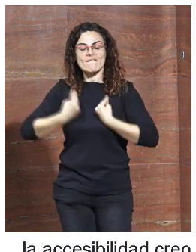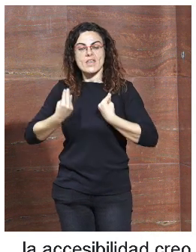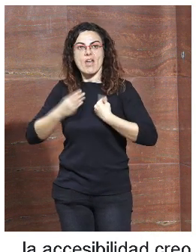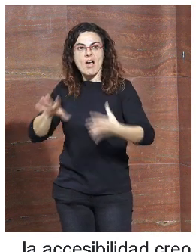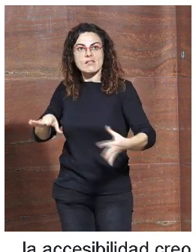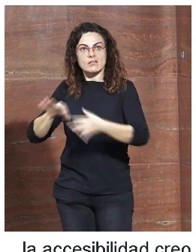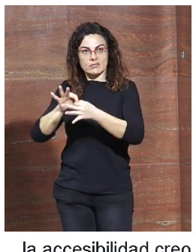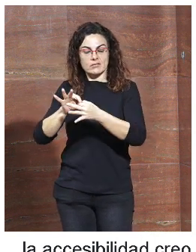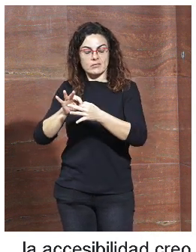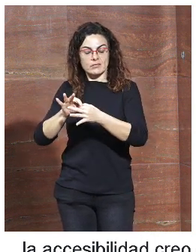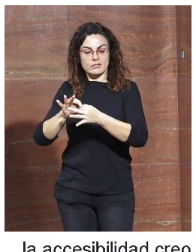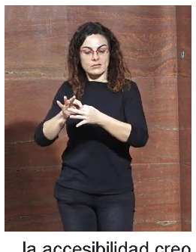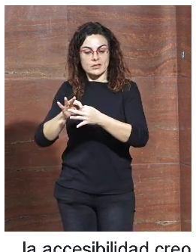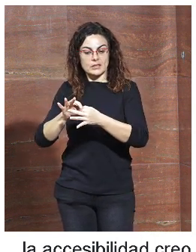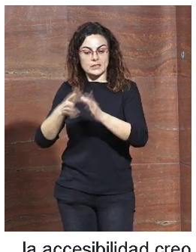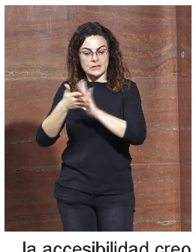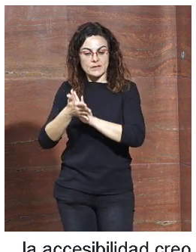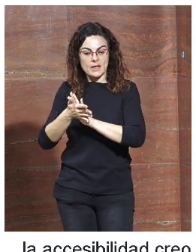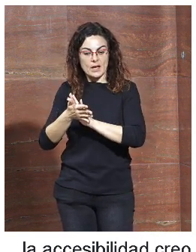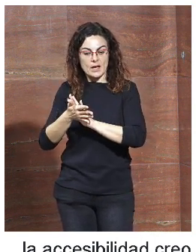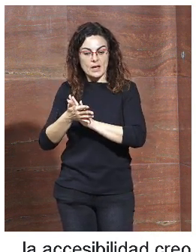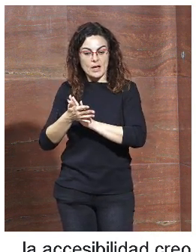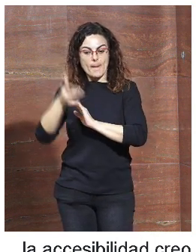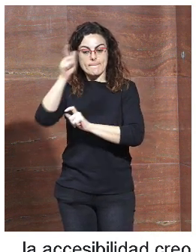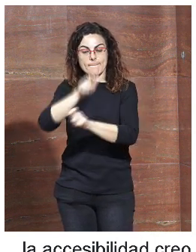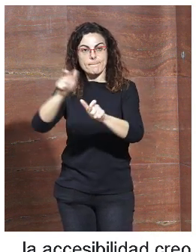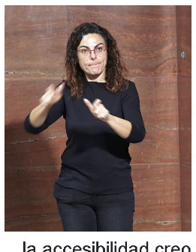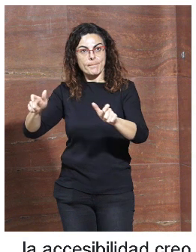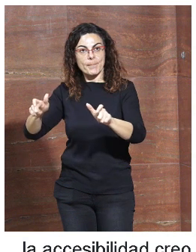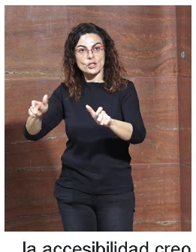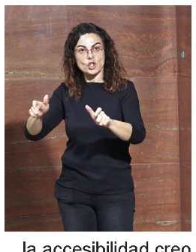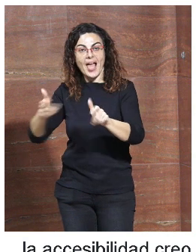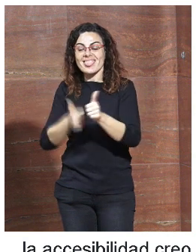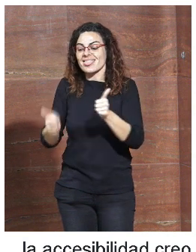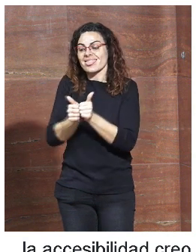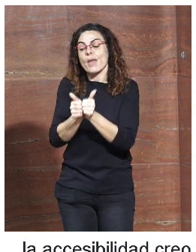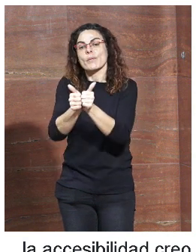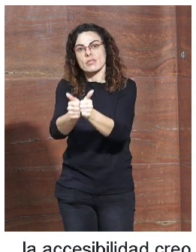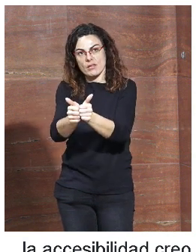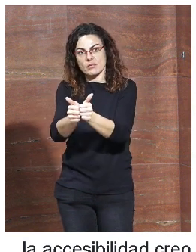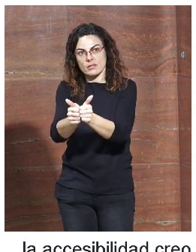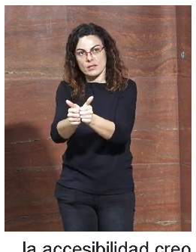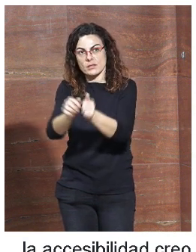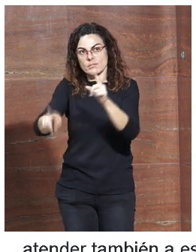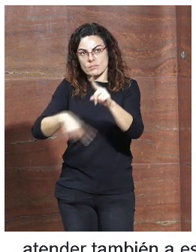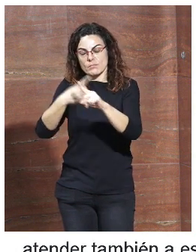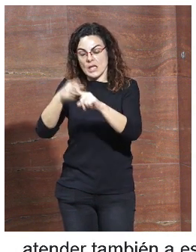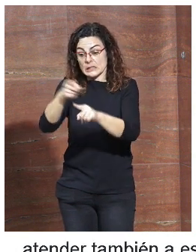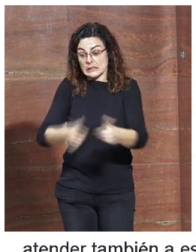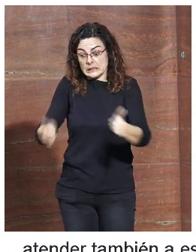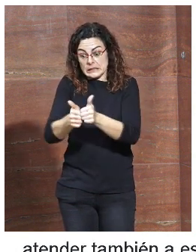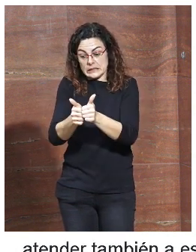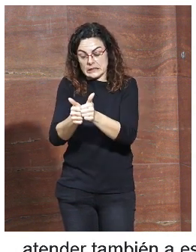que incluye no solo a las personas que ya empiezan a ser dependientes y que por lo tanto necesitan